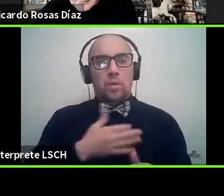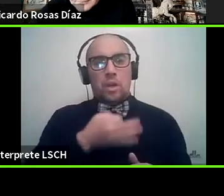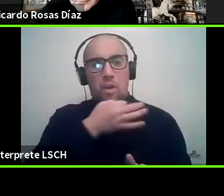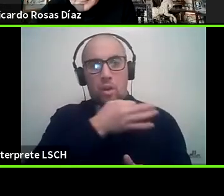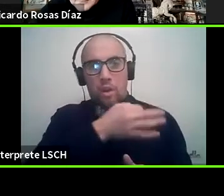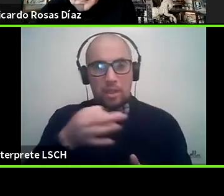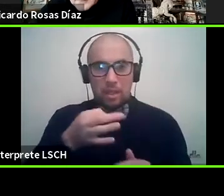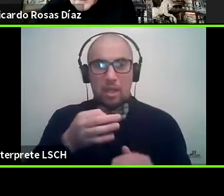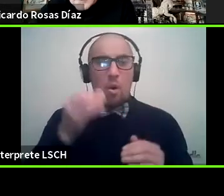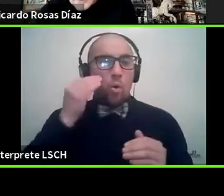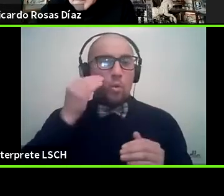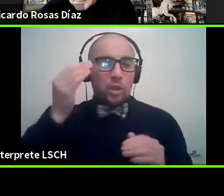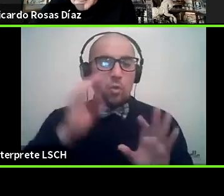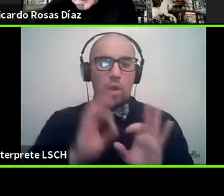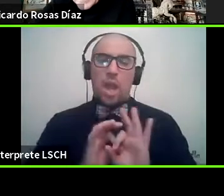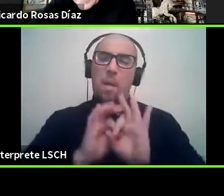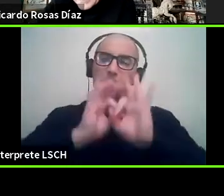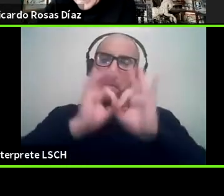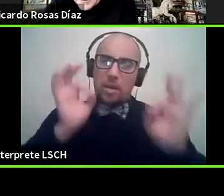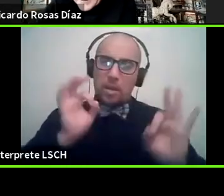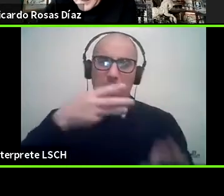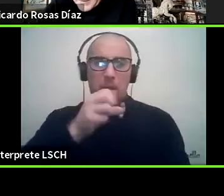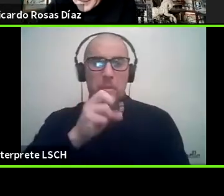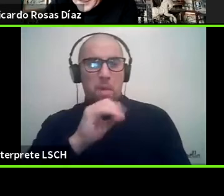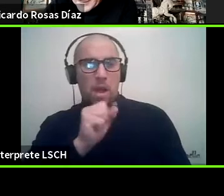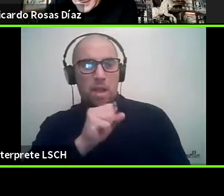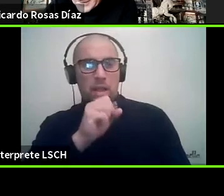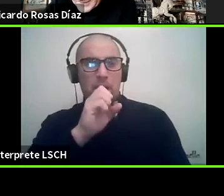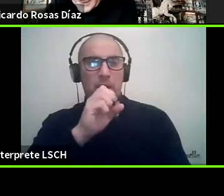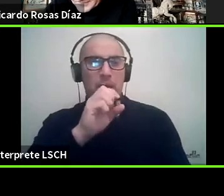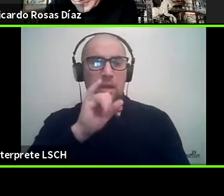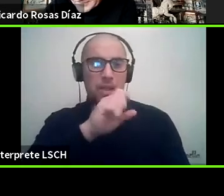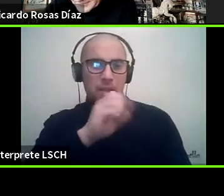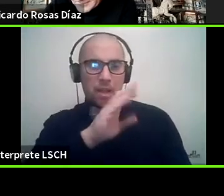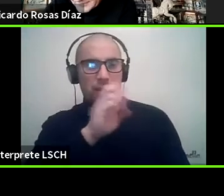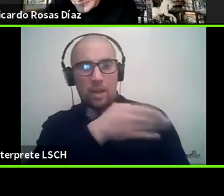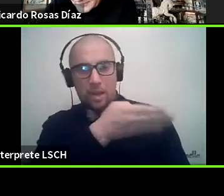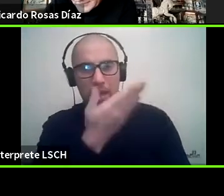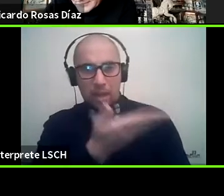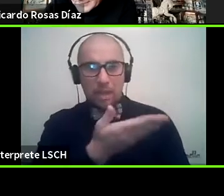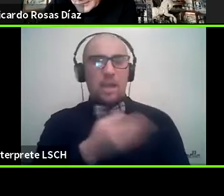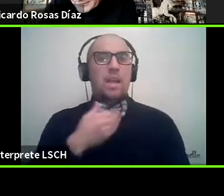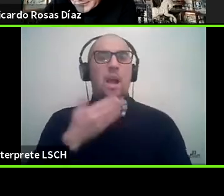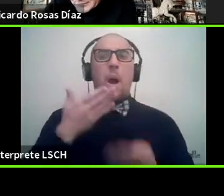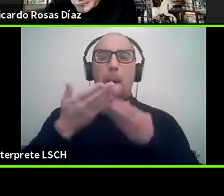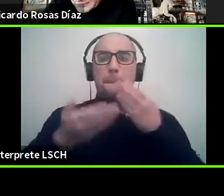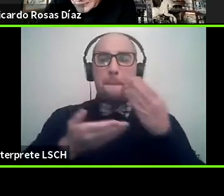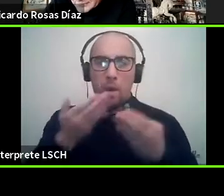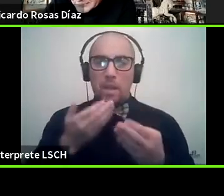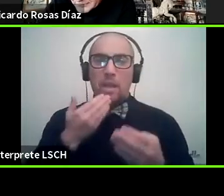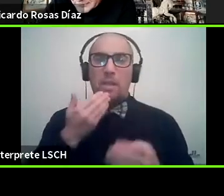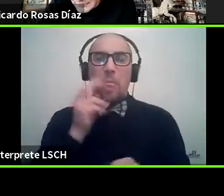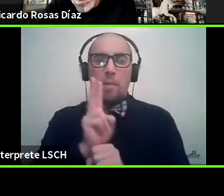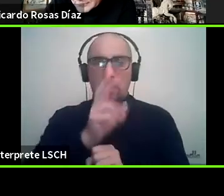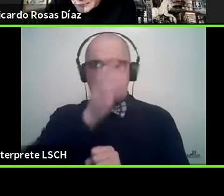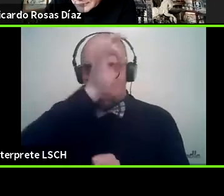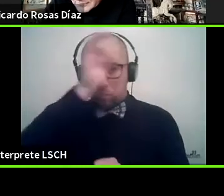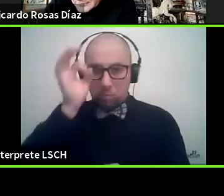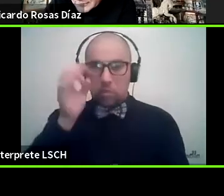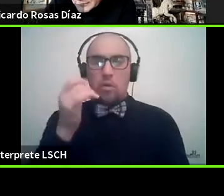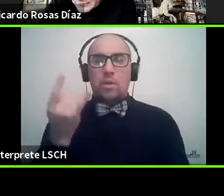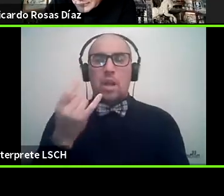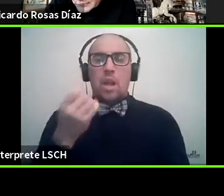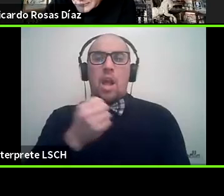saludo especial de María Isabel Lara Millapan, quien es poeta y docente mapuche de la Pontificia